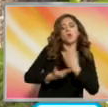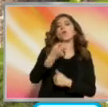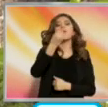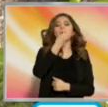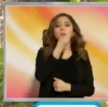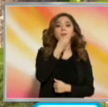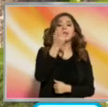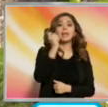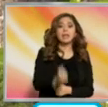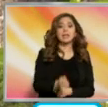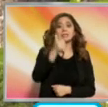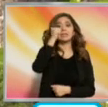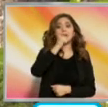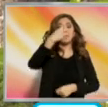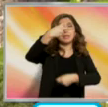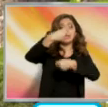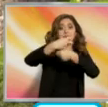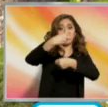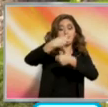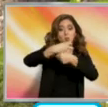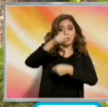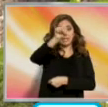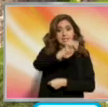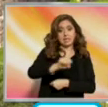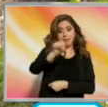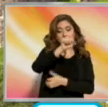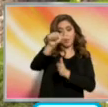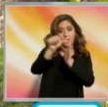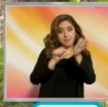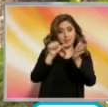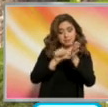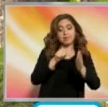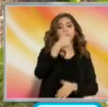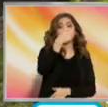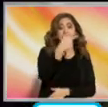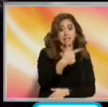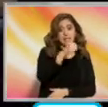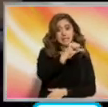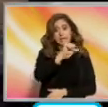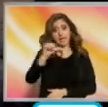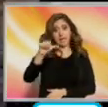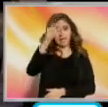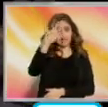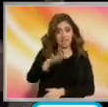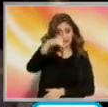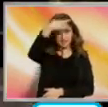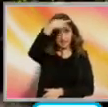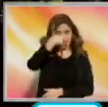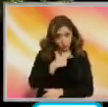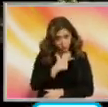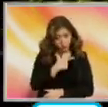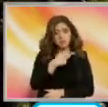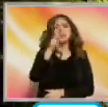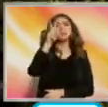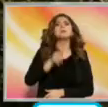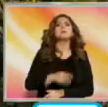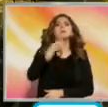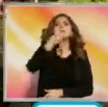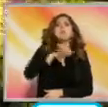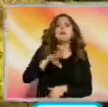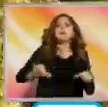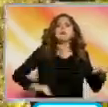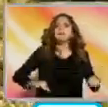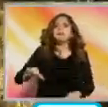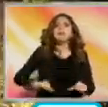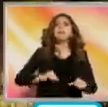el segundo sábado de cada mes y se lleva a cabo de 7 de la noche a 10 de la noche. Es un evento muy interesante, lo único que